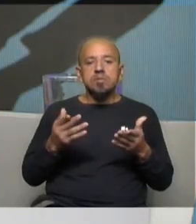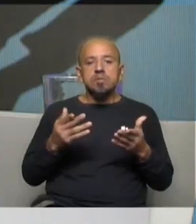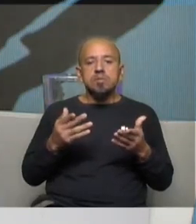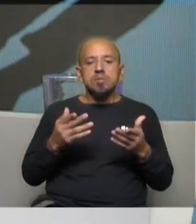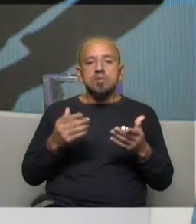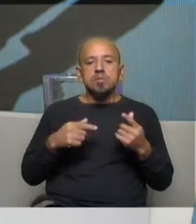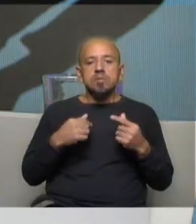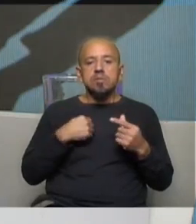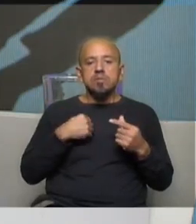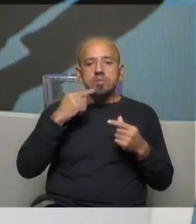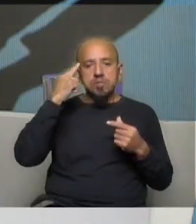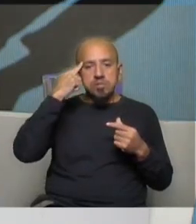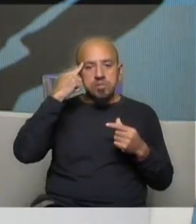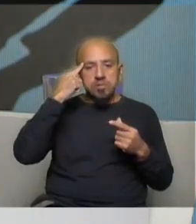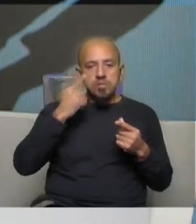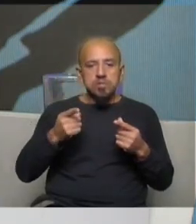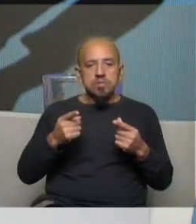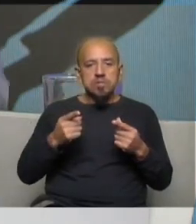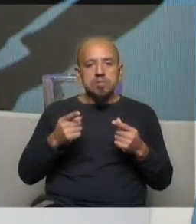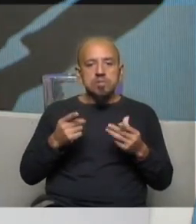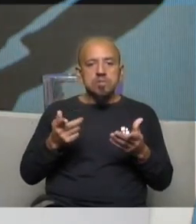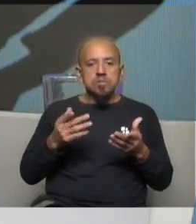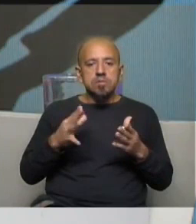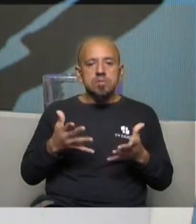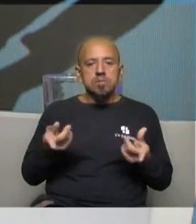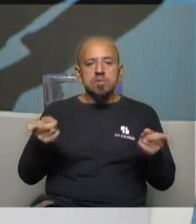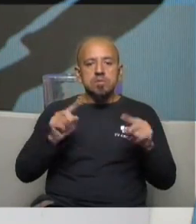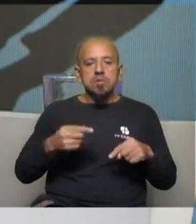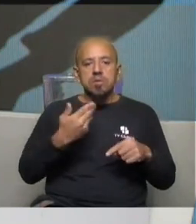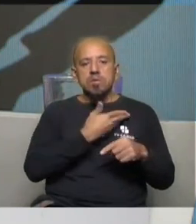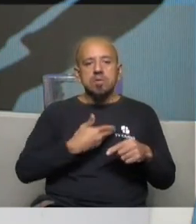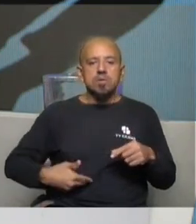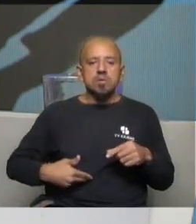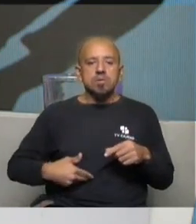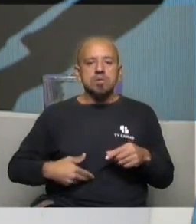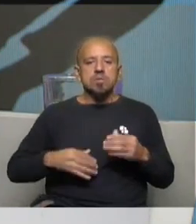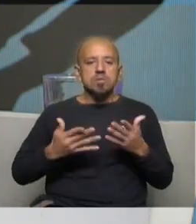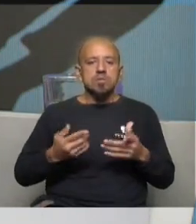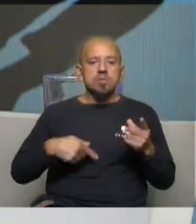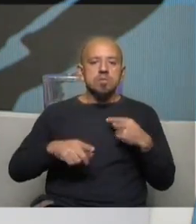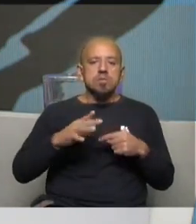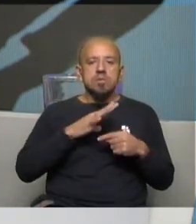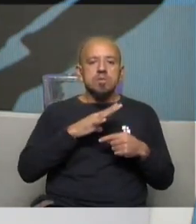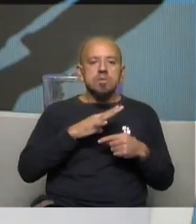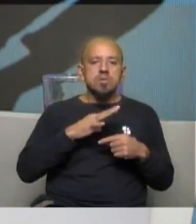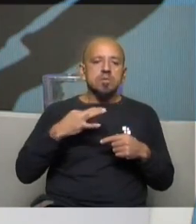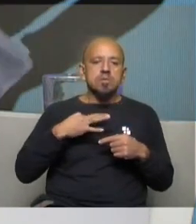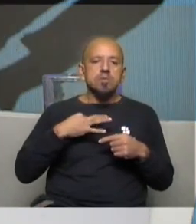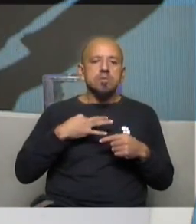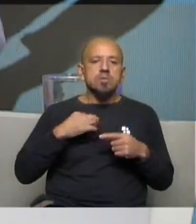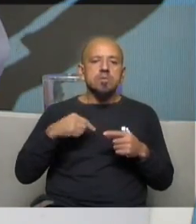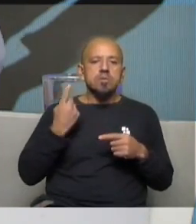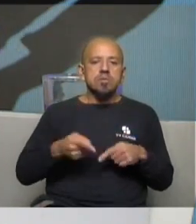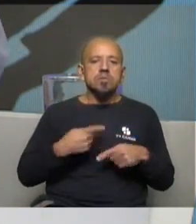para mí es bastante evidente es plausible porque iba a volver a gobernar entonces Mientras tanto tenía que vivir no tenía que vivir